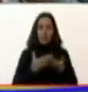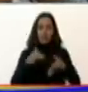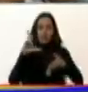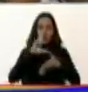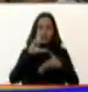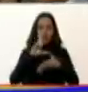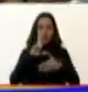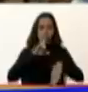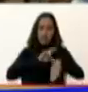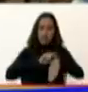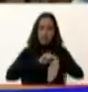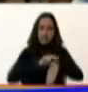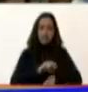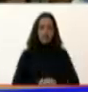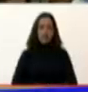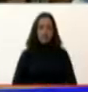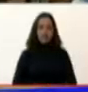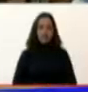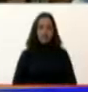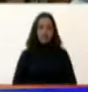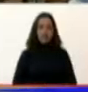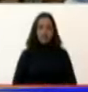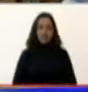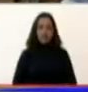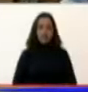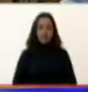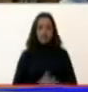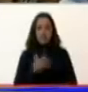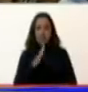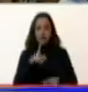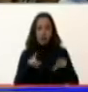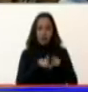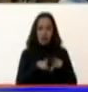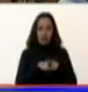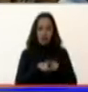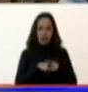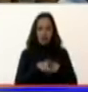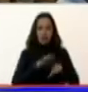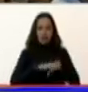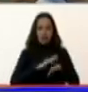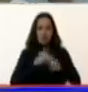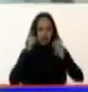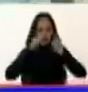de Medicina, que forma para la salud pública